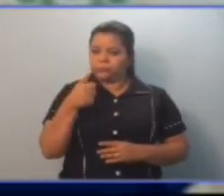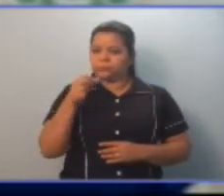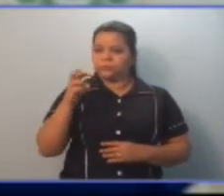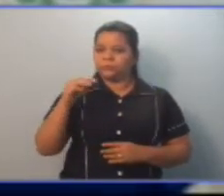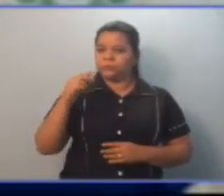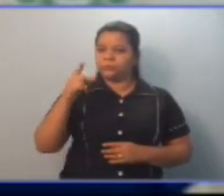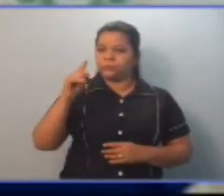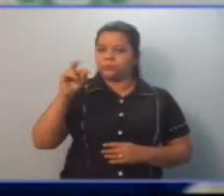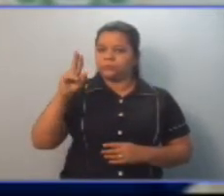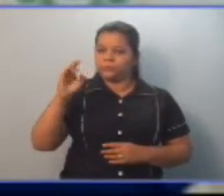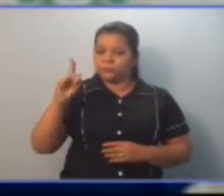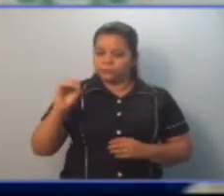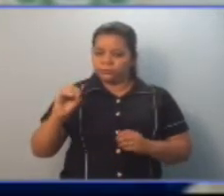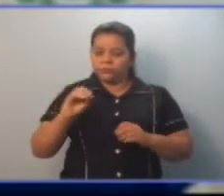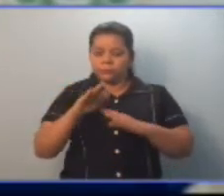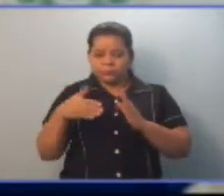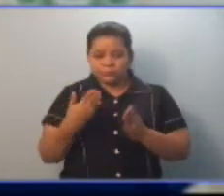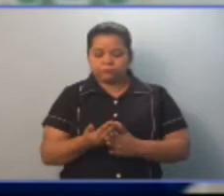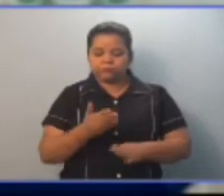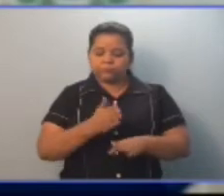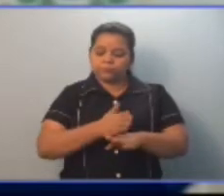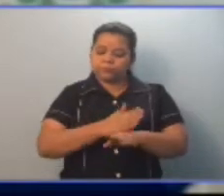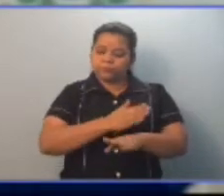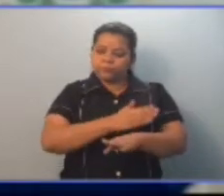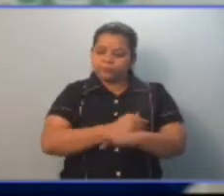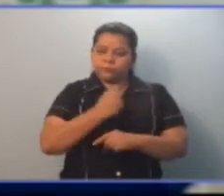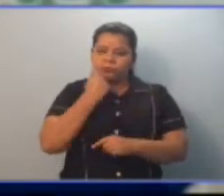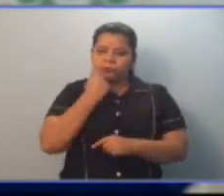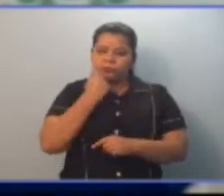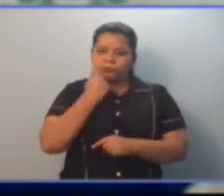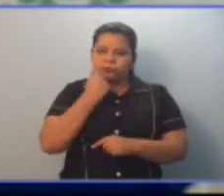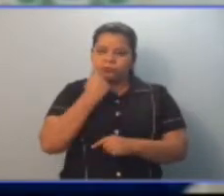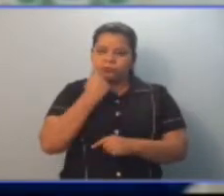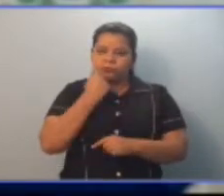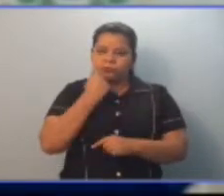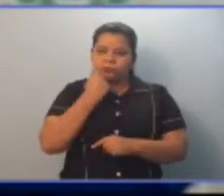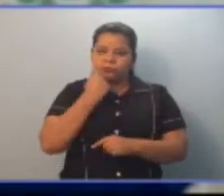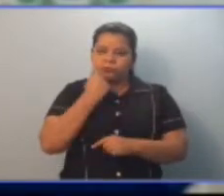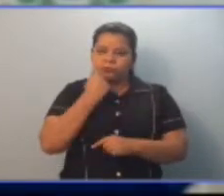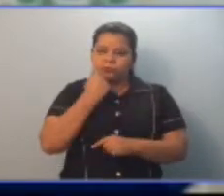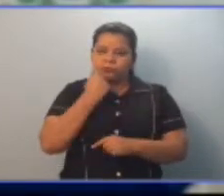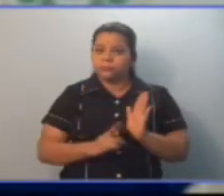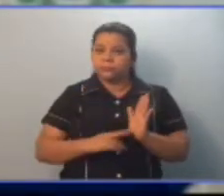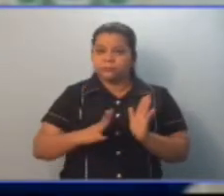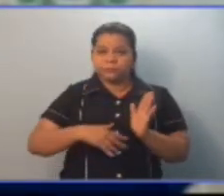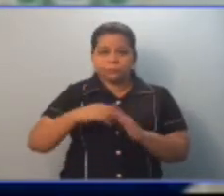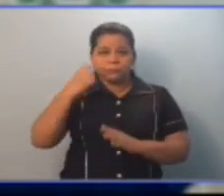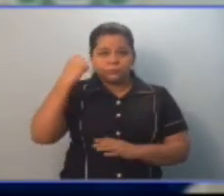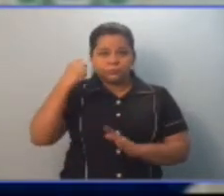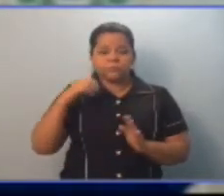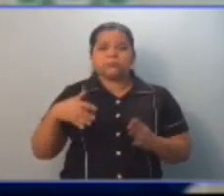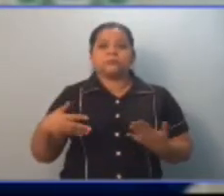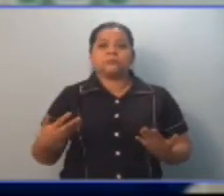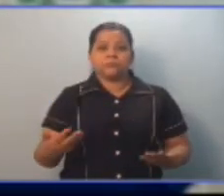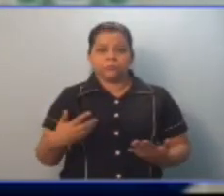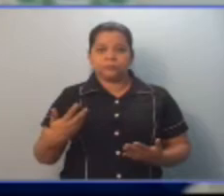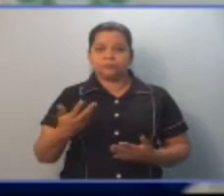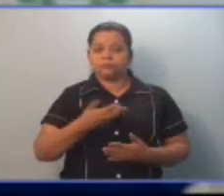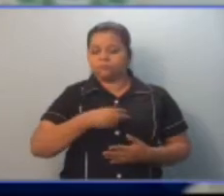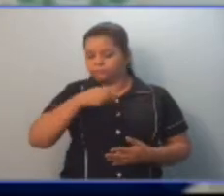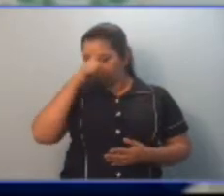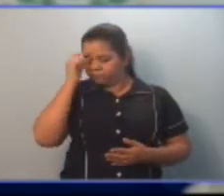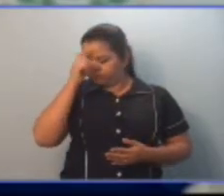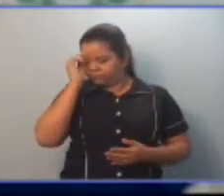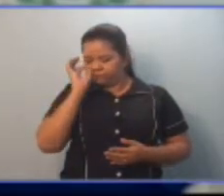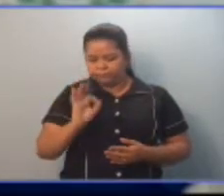se vayan dando cuenta de que es un requisito indispensable para el buen